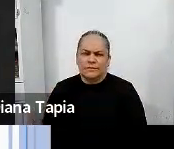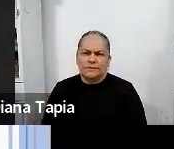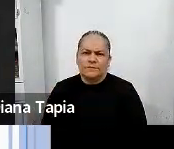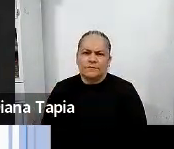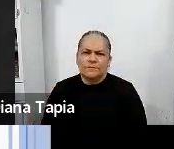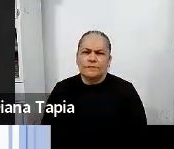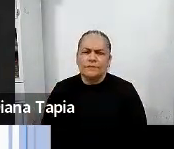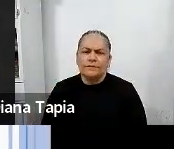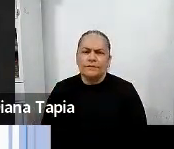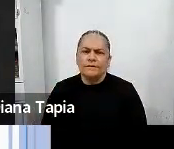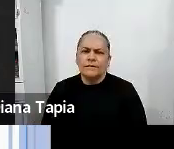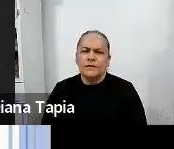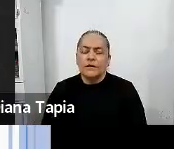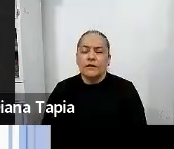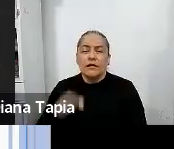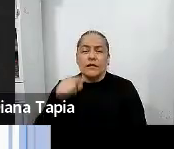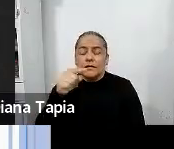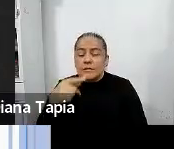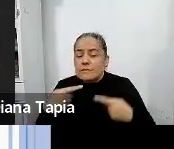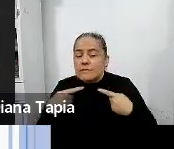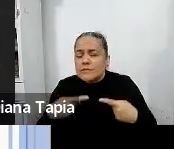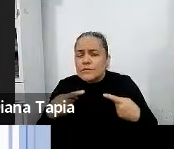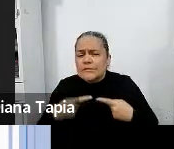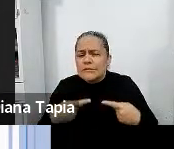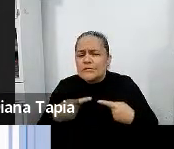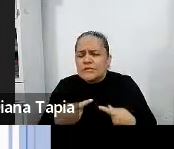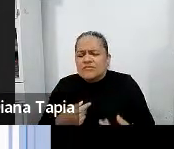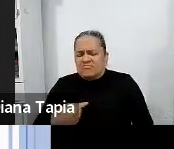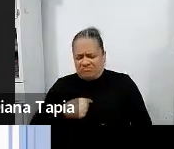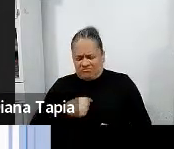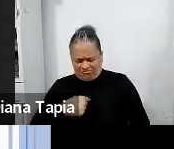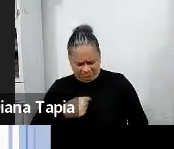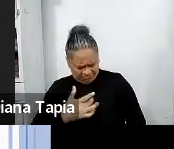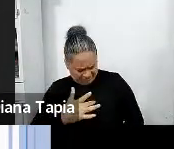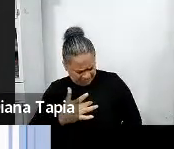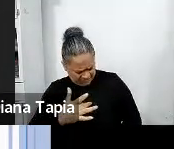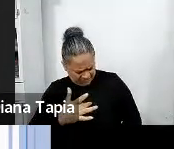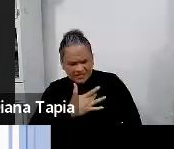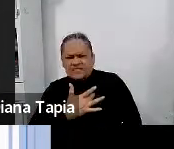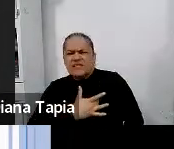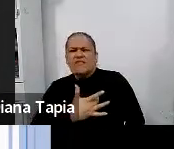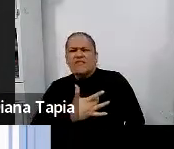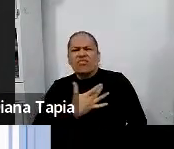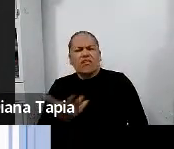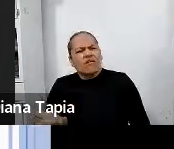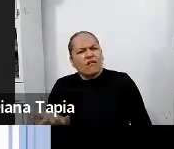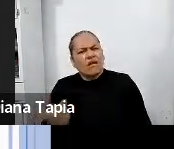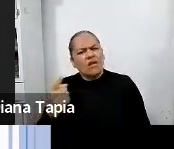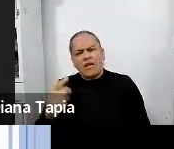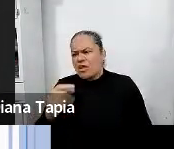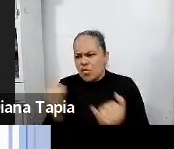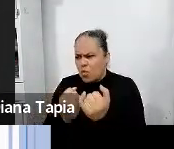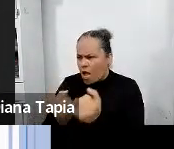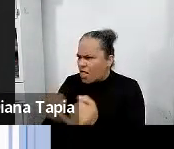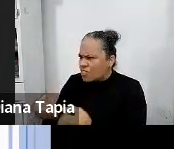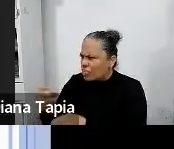el paciente experimenta y lo que experimenta a su vez el personal, ¿sí?